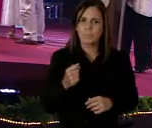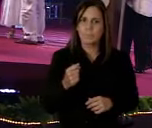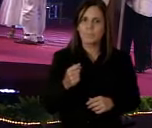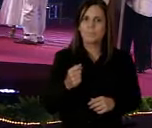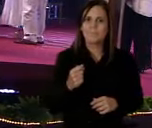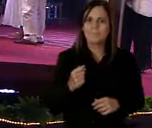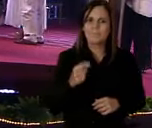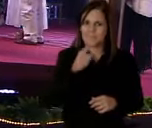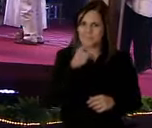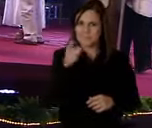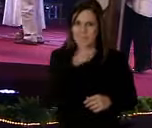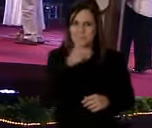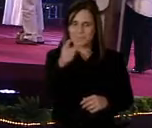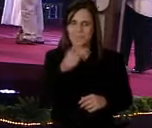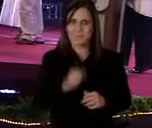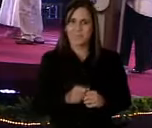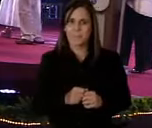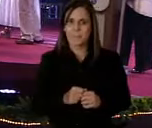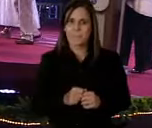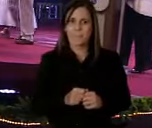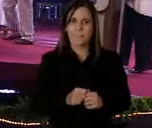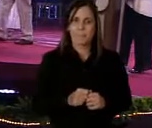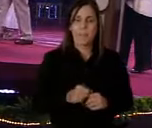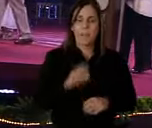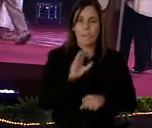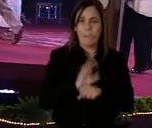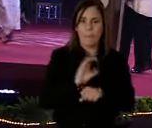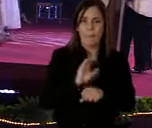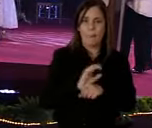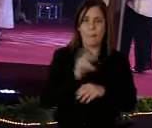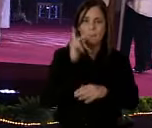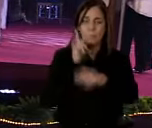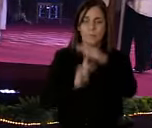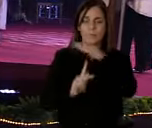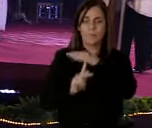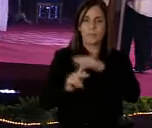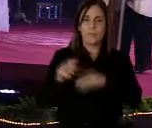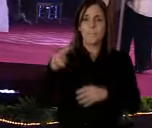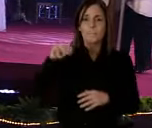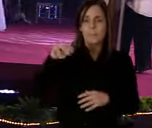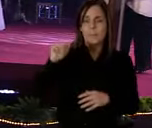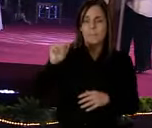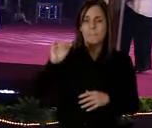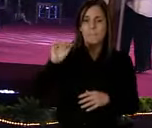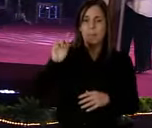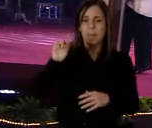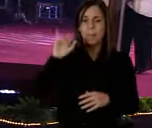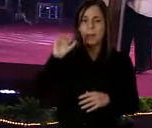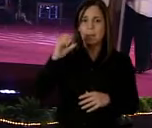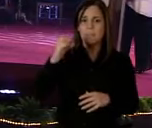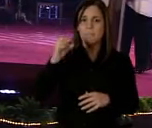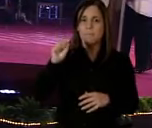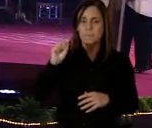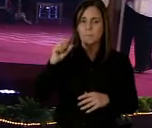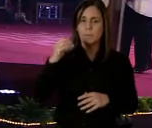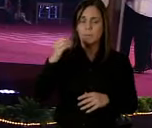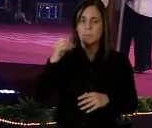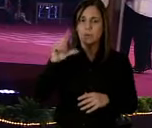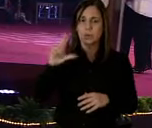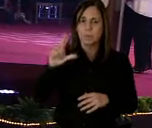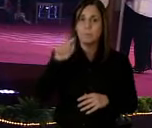después, en la iglesia de la profeta Marisol, este hombre llegó a ver el milagro después de 20 años.